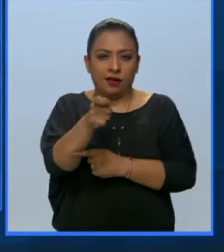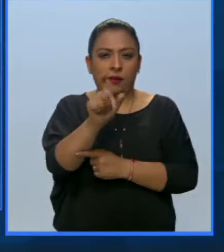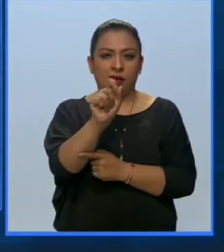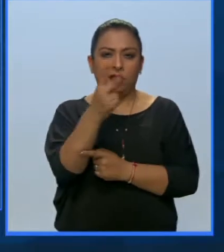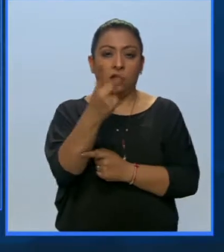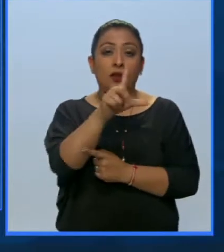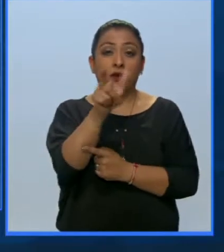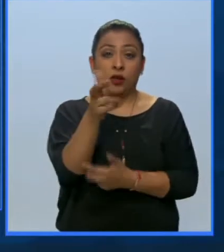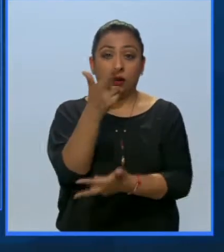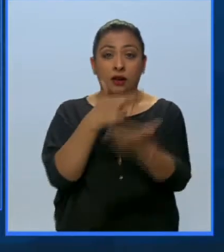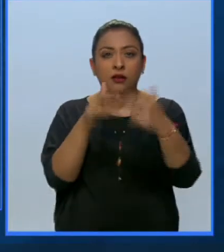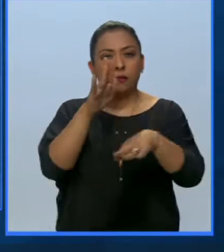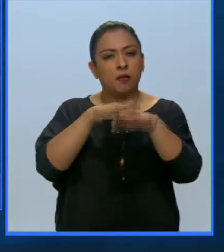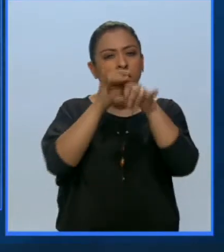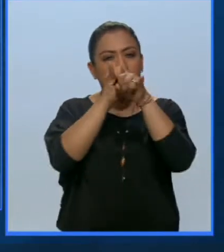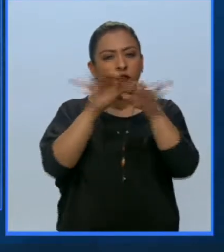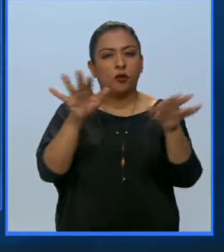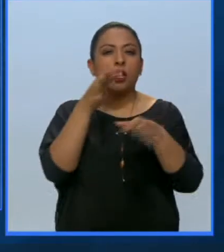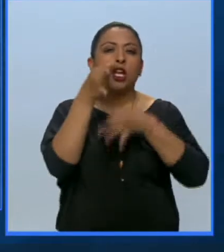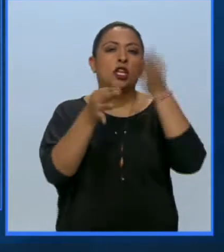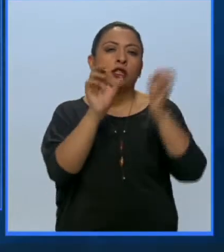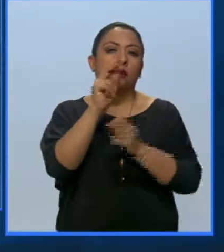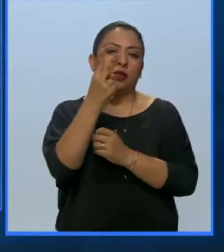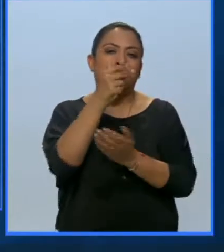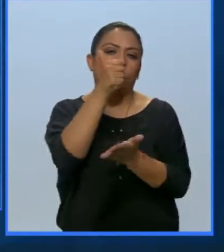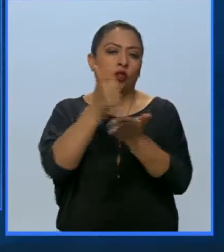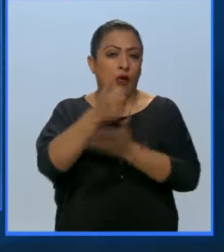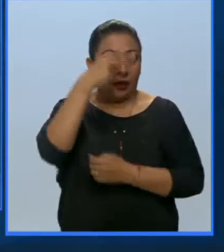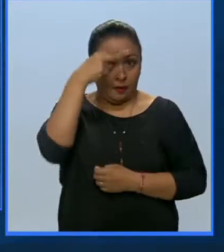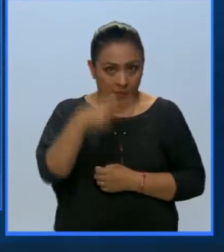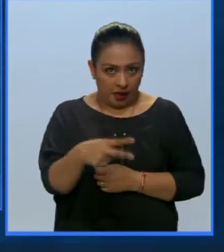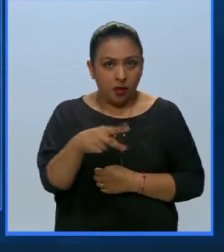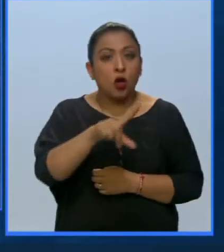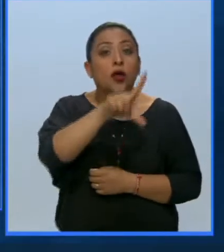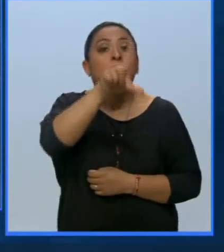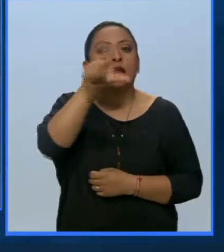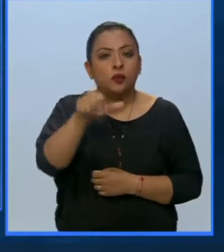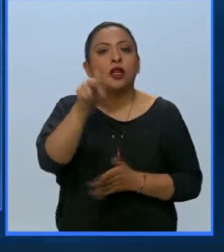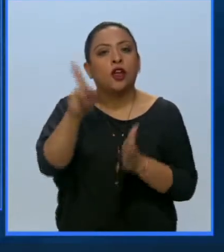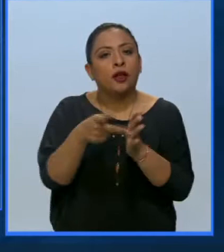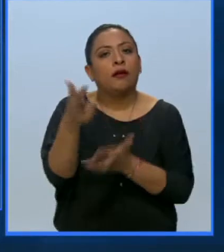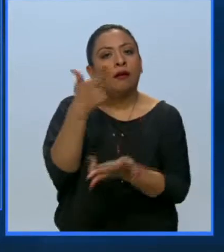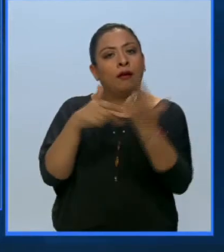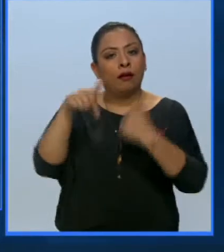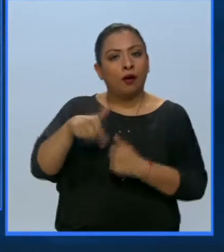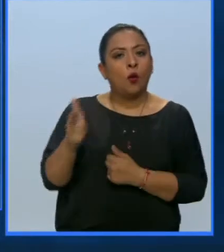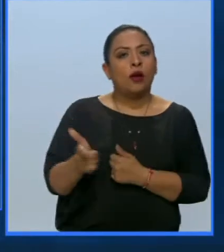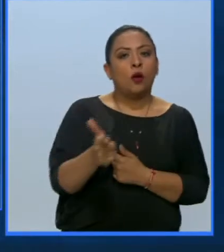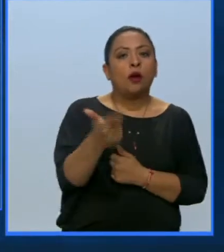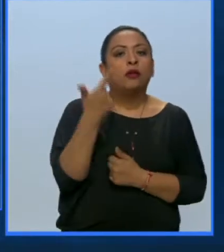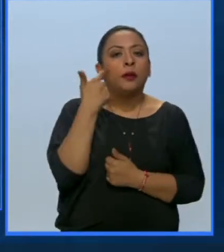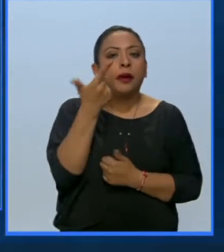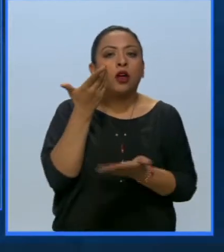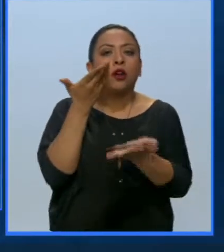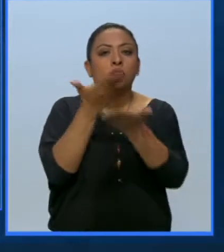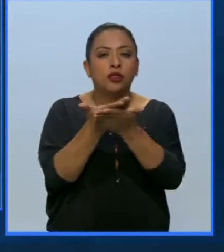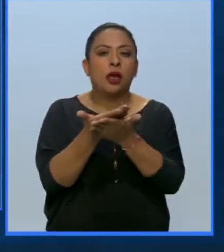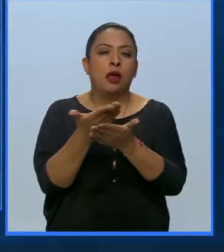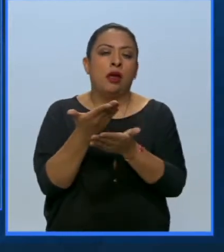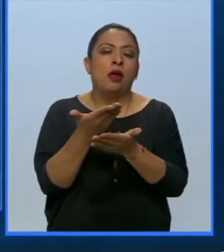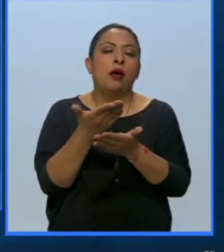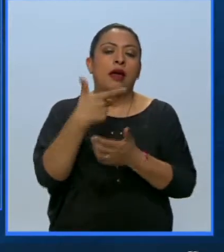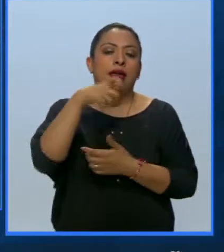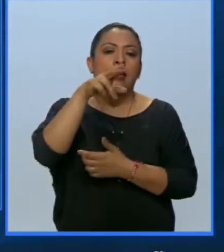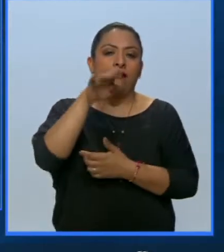regresar tendremos más información en Noticias 22 desde la Ciudad de México. Y más adelante volvemos aquí a Guanajuato para conocer las propuestas de Quebec en